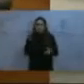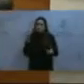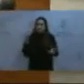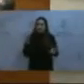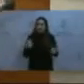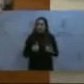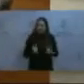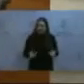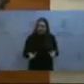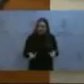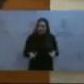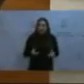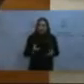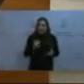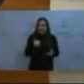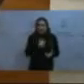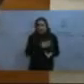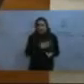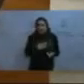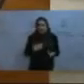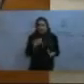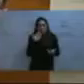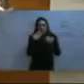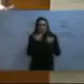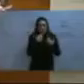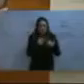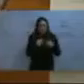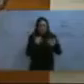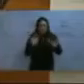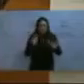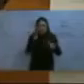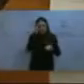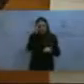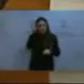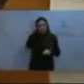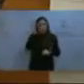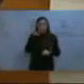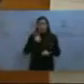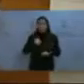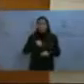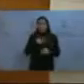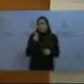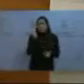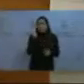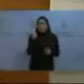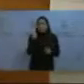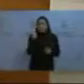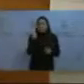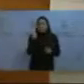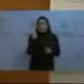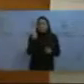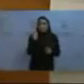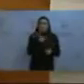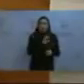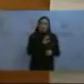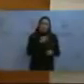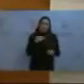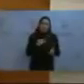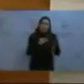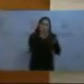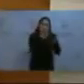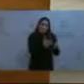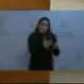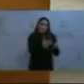por esa razón lo quise subrayar. ¿Qué es lo que a nosotros nos parece? Bueno, pues nos parece que, señor presidente, usted